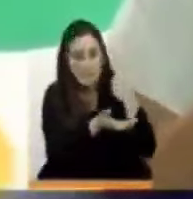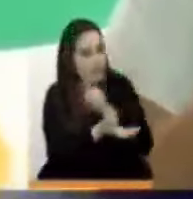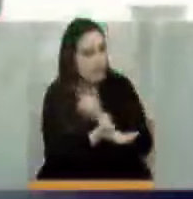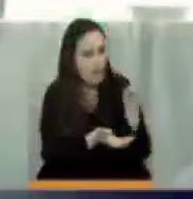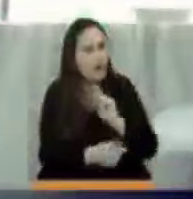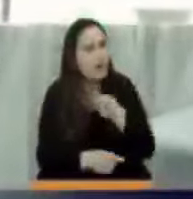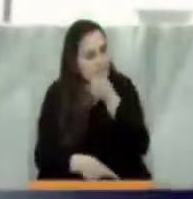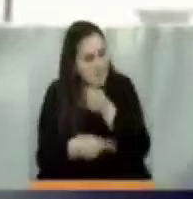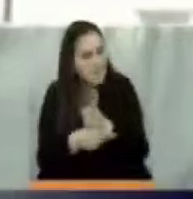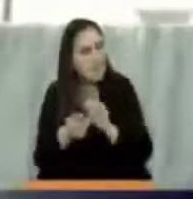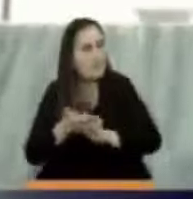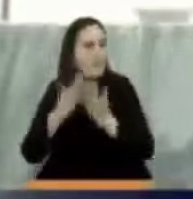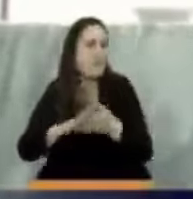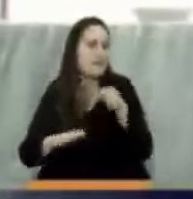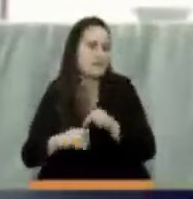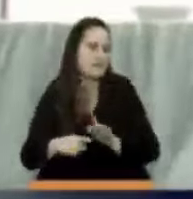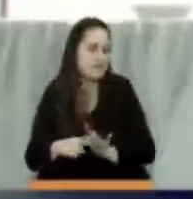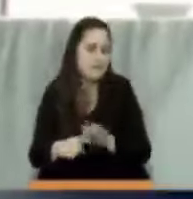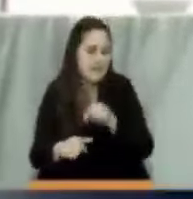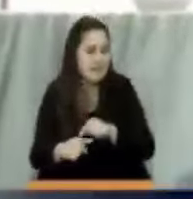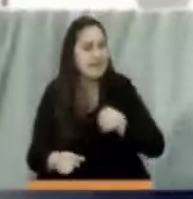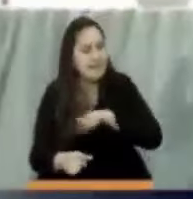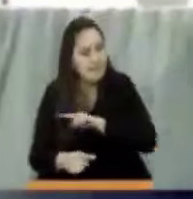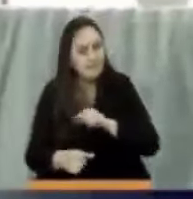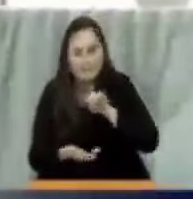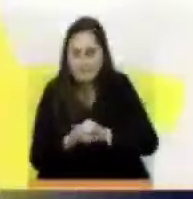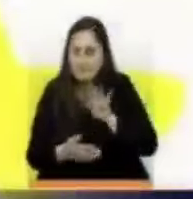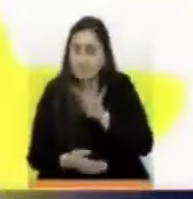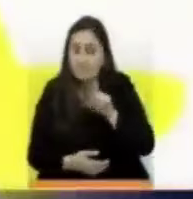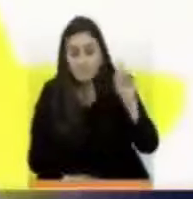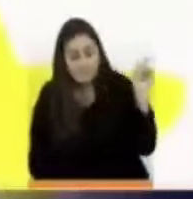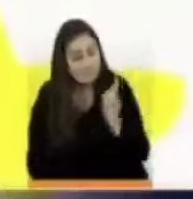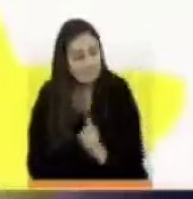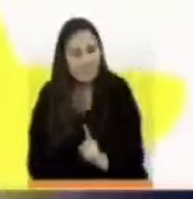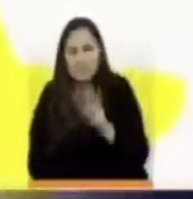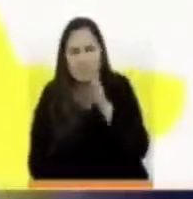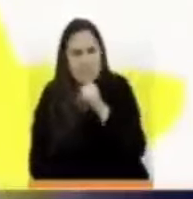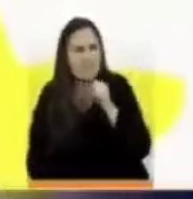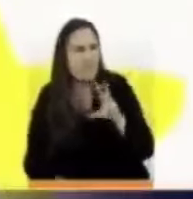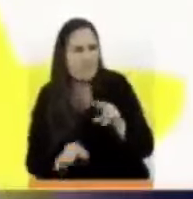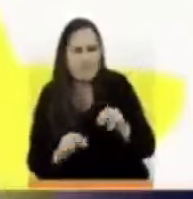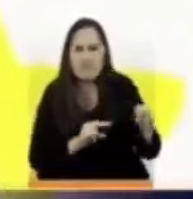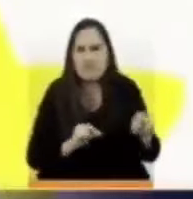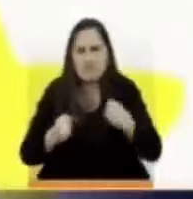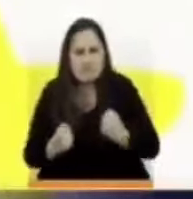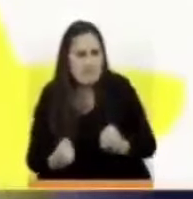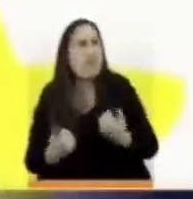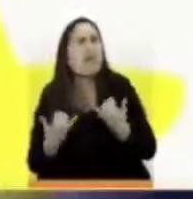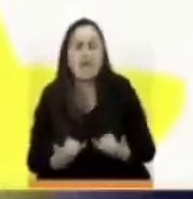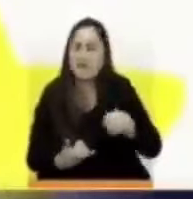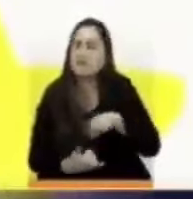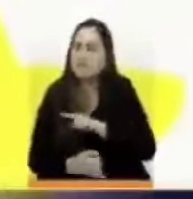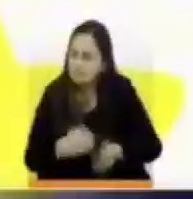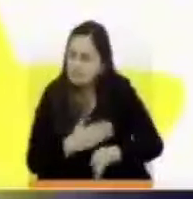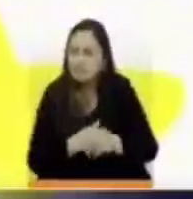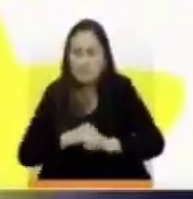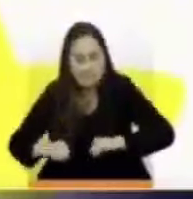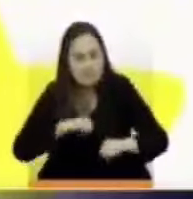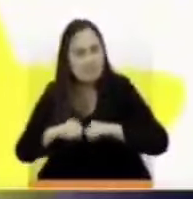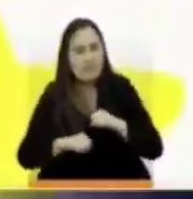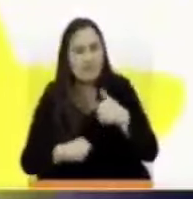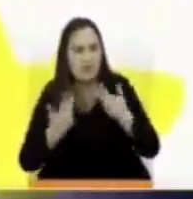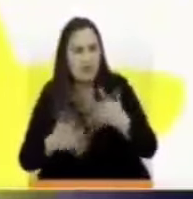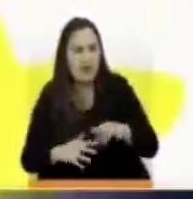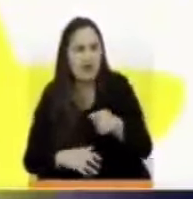estamos cumpliendo con la paz, porque estamos haciendo lo que en 41 años no quisieron hacer. No queremos poner la trampa,